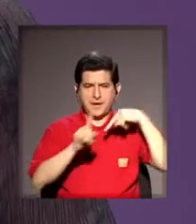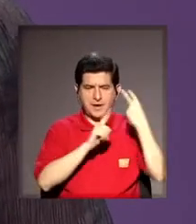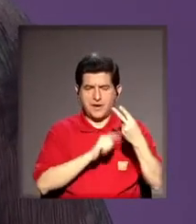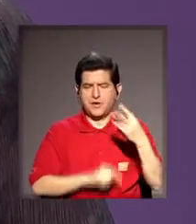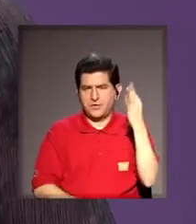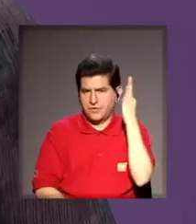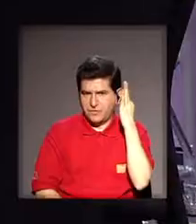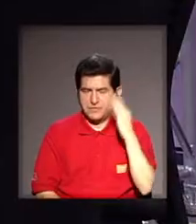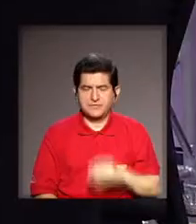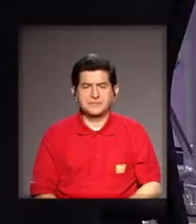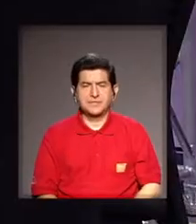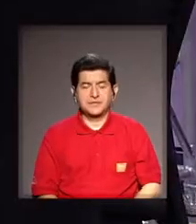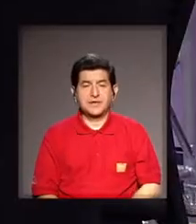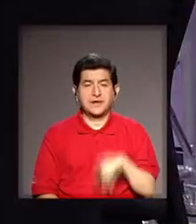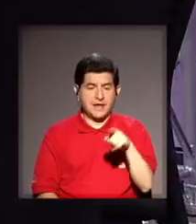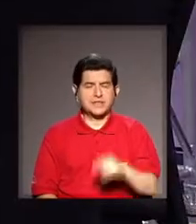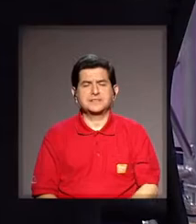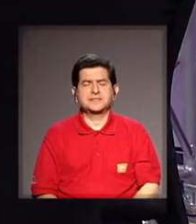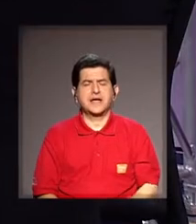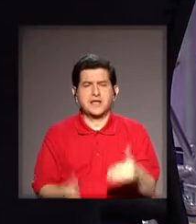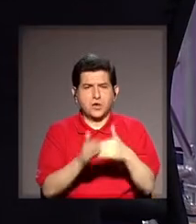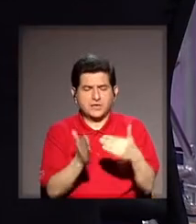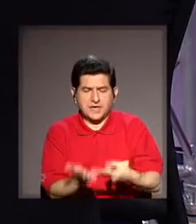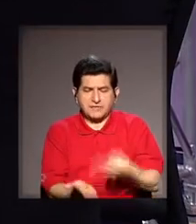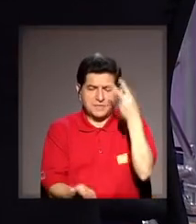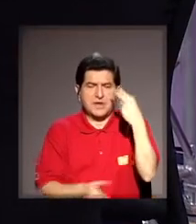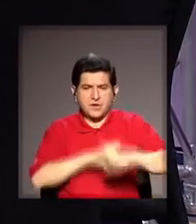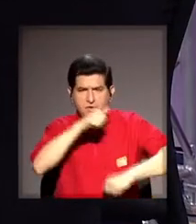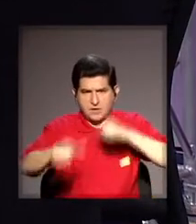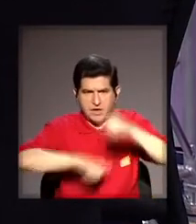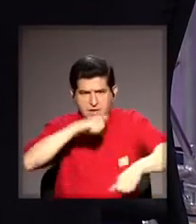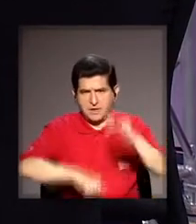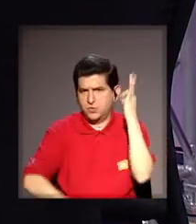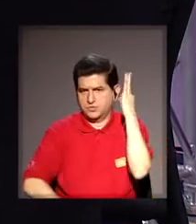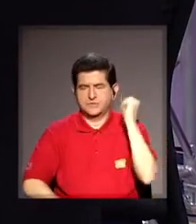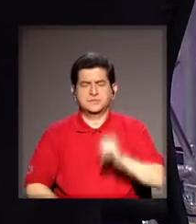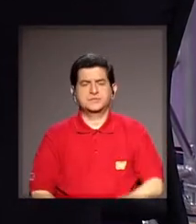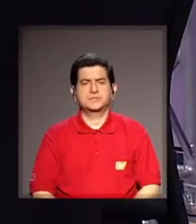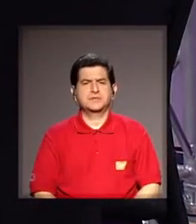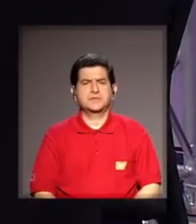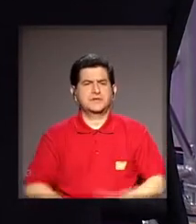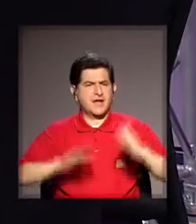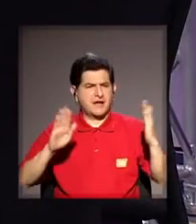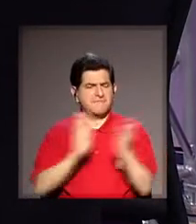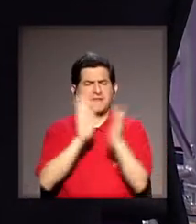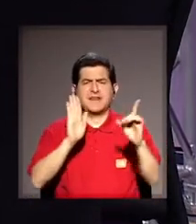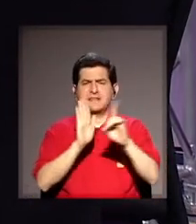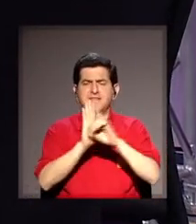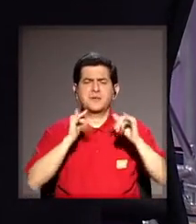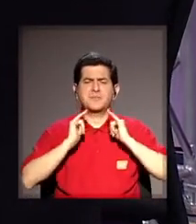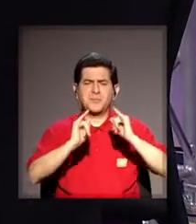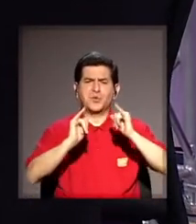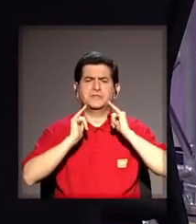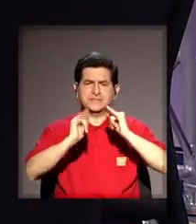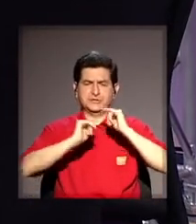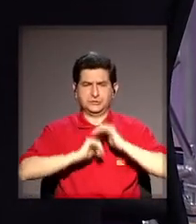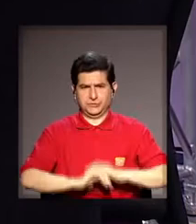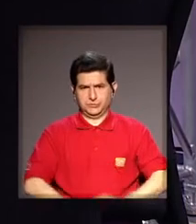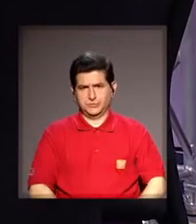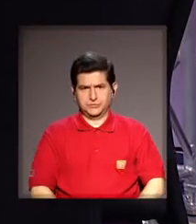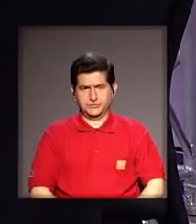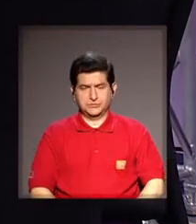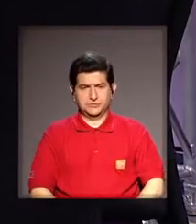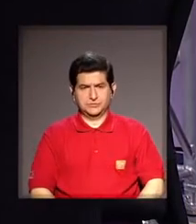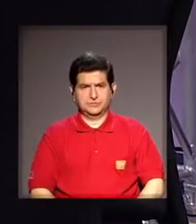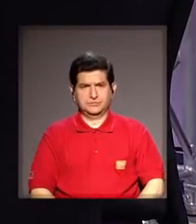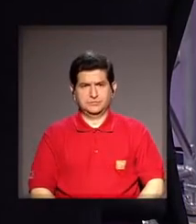desde la visibilización de las reivindicaciones feministas y el frente por los derechos igualitarios que